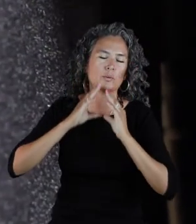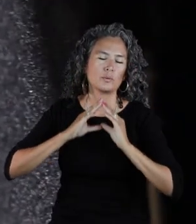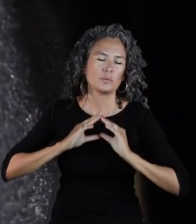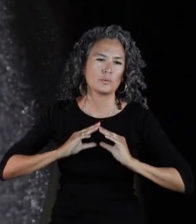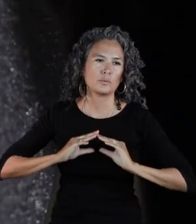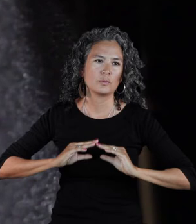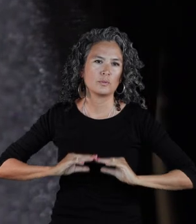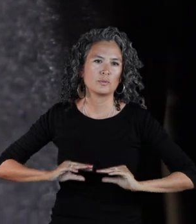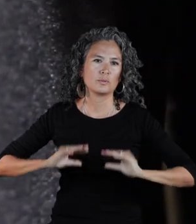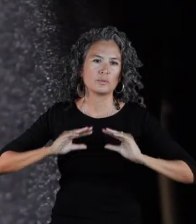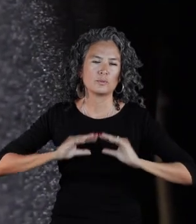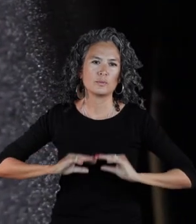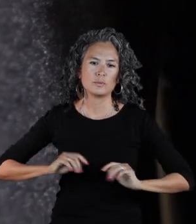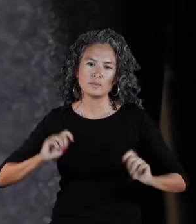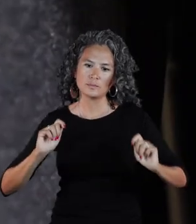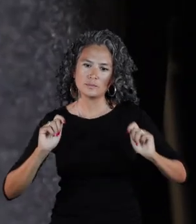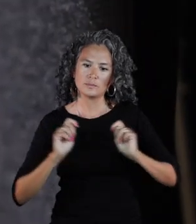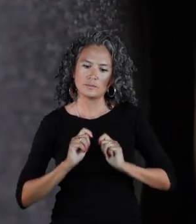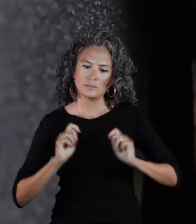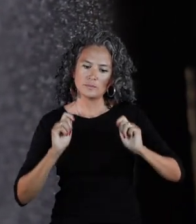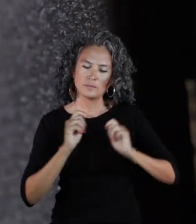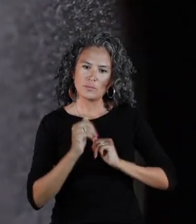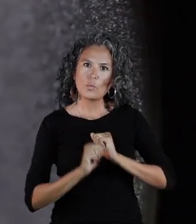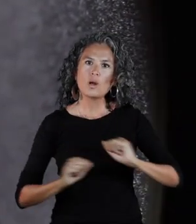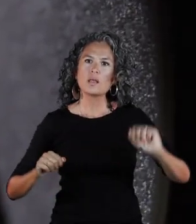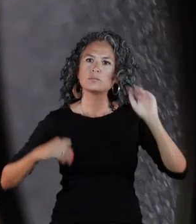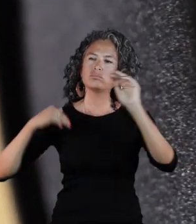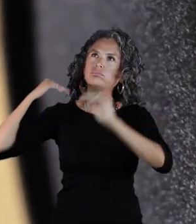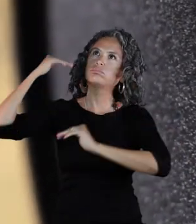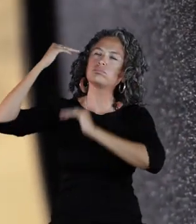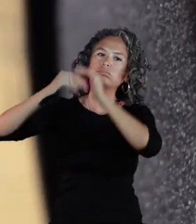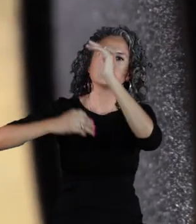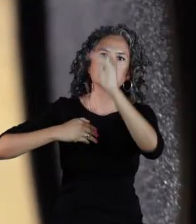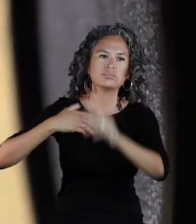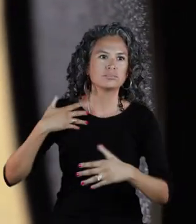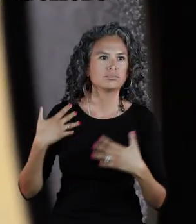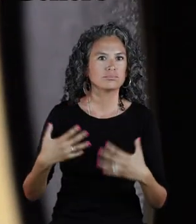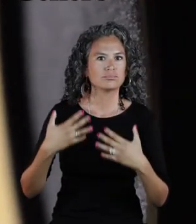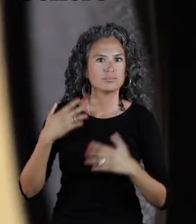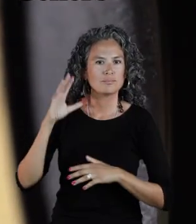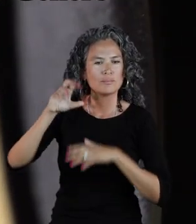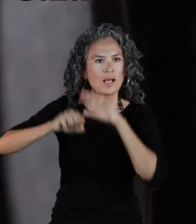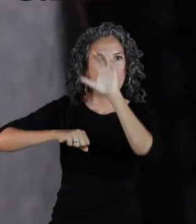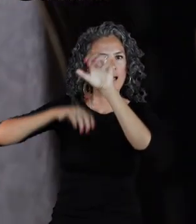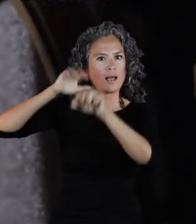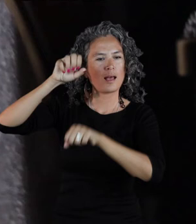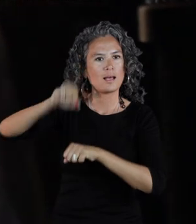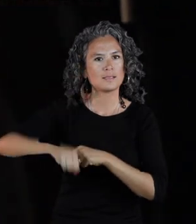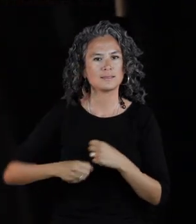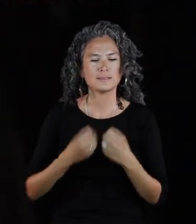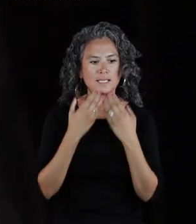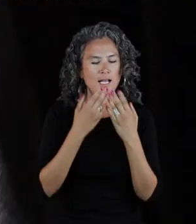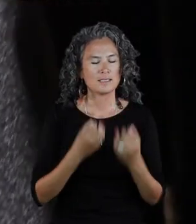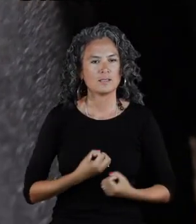hablando pues sintiendo ese alivio voy voy transformando y hasta voy avanzando me voy